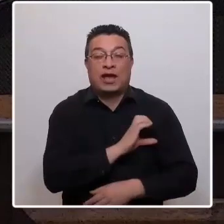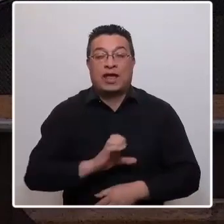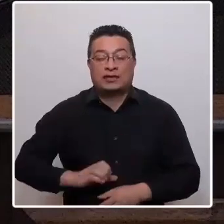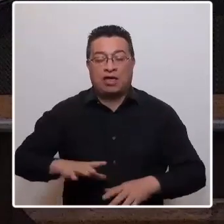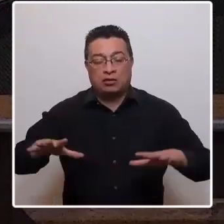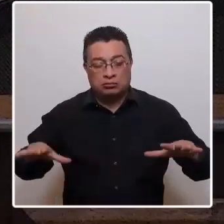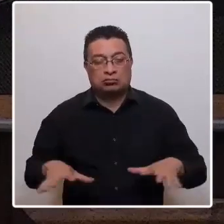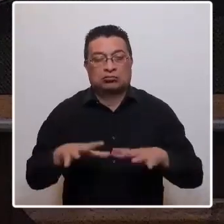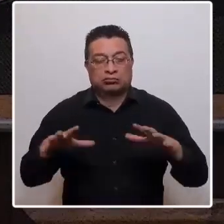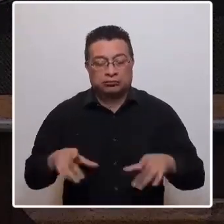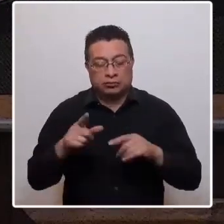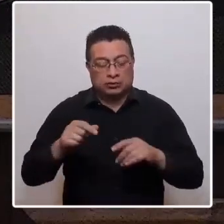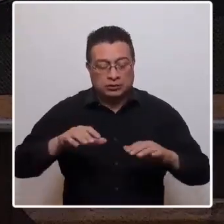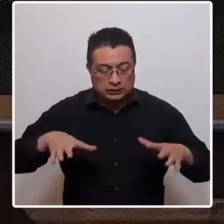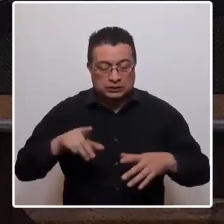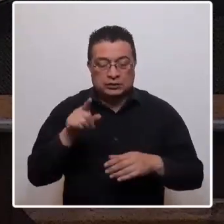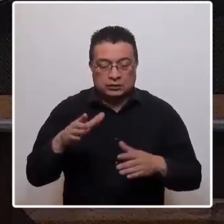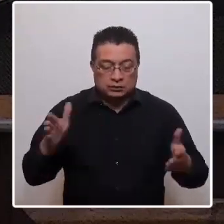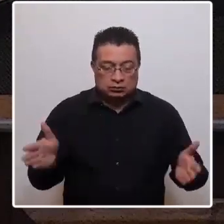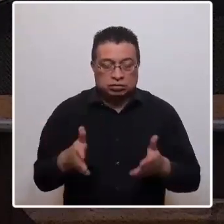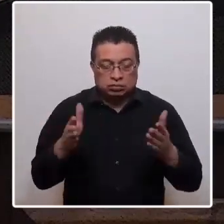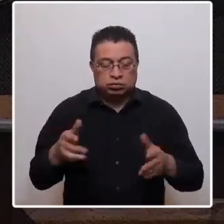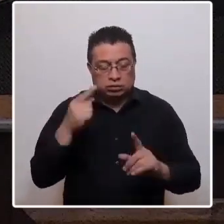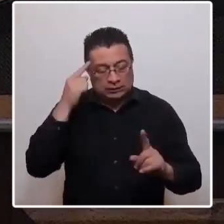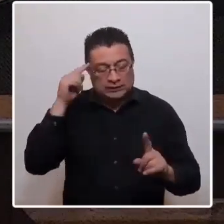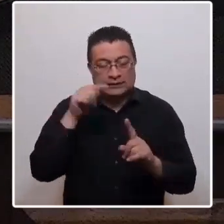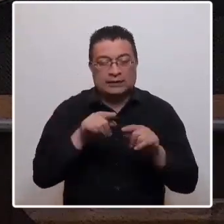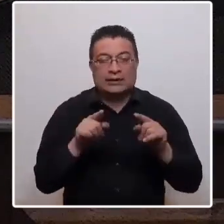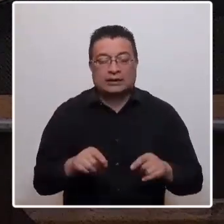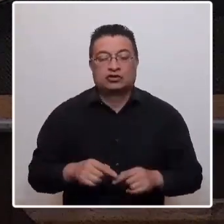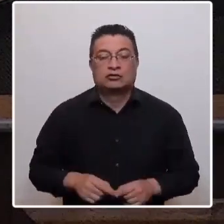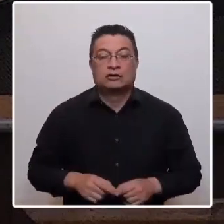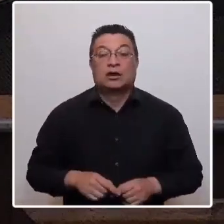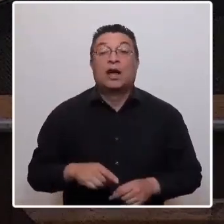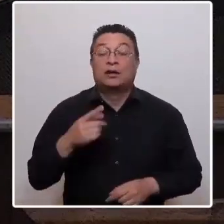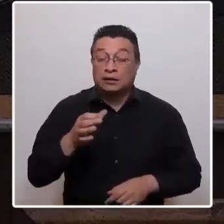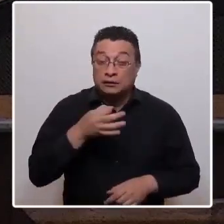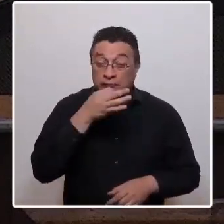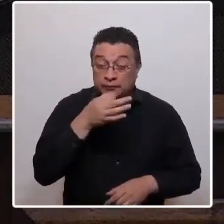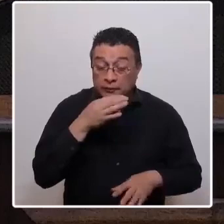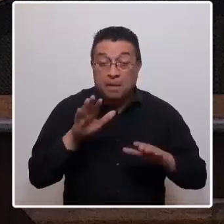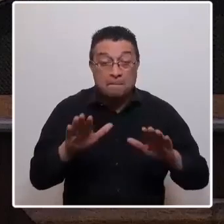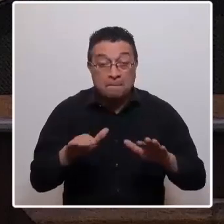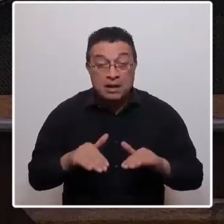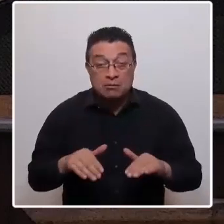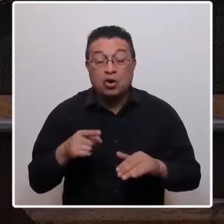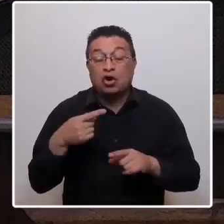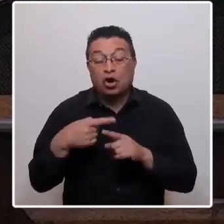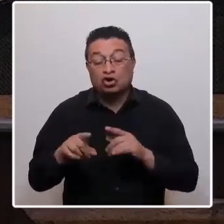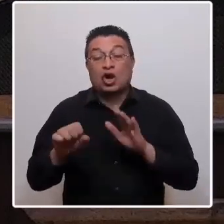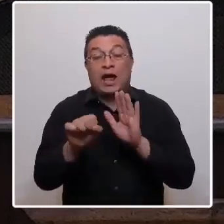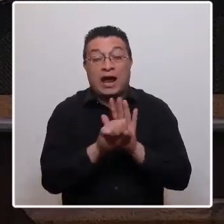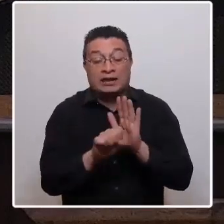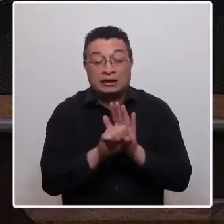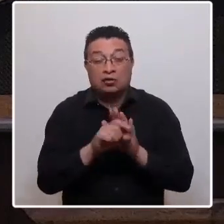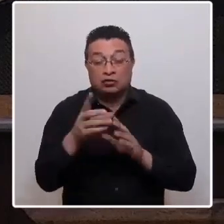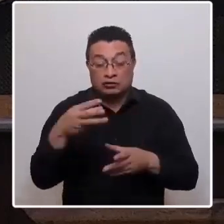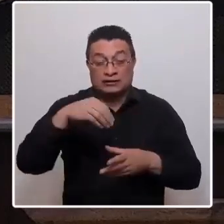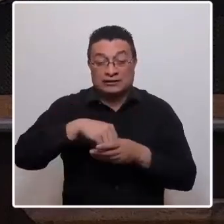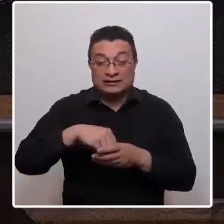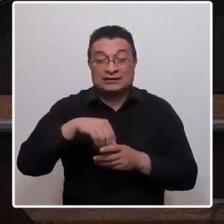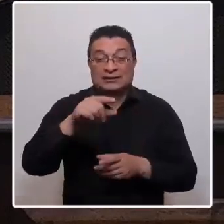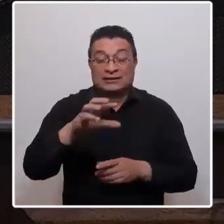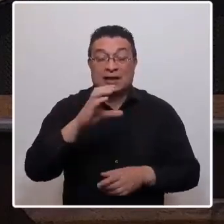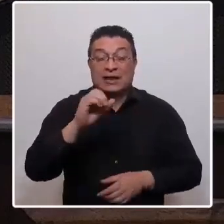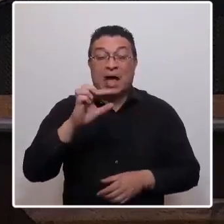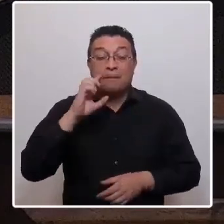esfuerzo, a su empeño y a empujar el carro como señalábamos. Y se señala nuevamente, en otro artículo dentro de ese capítulo, el gasto